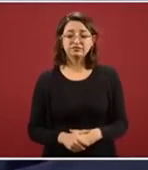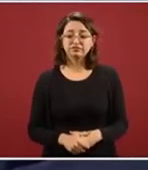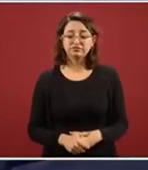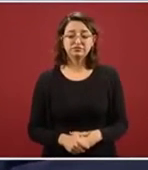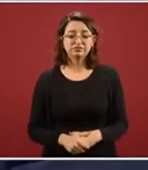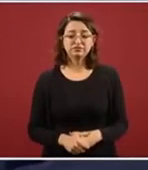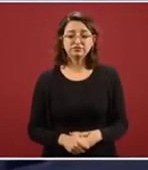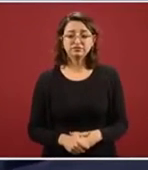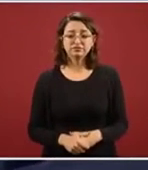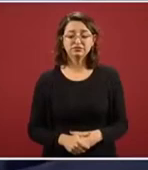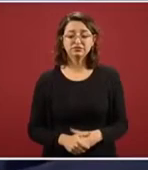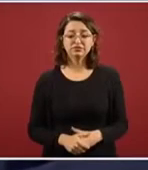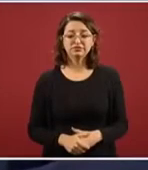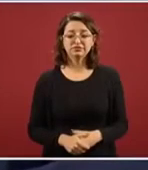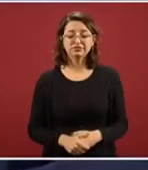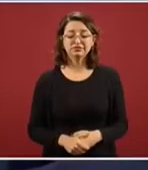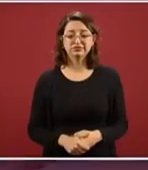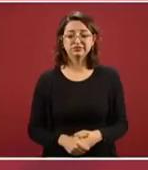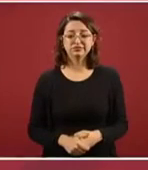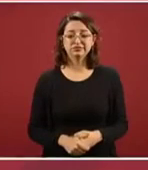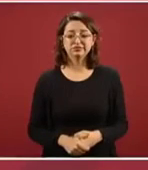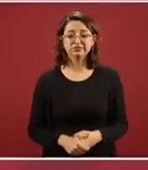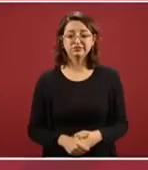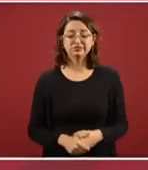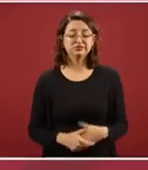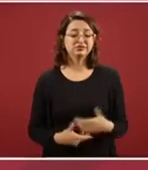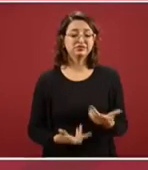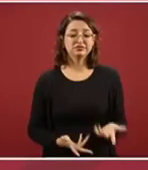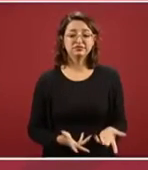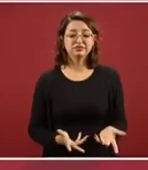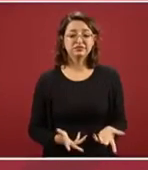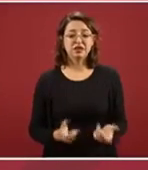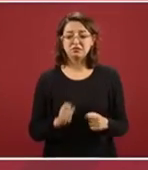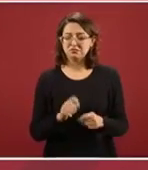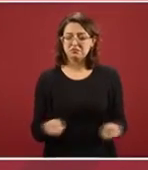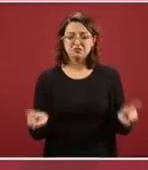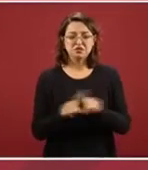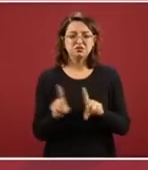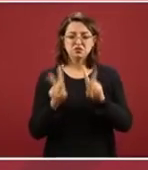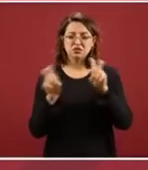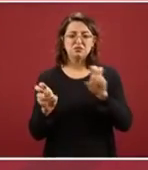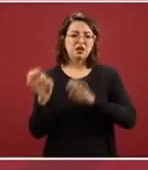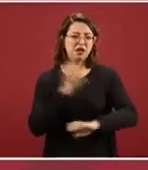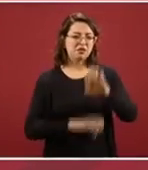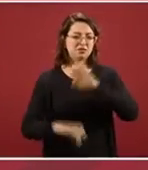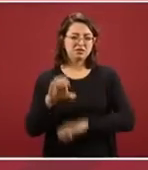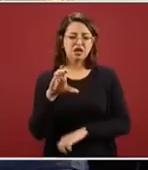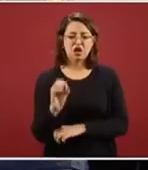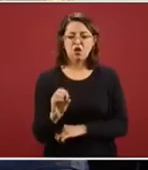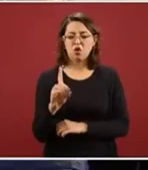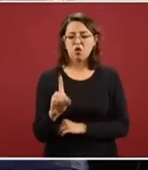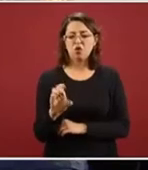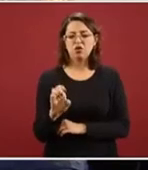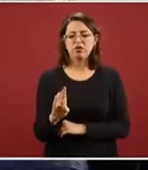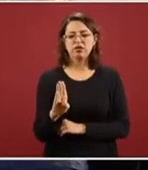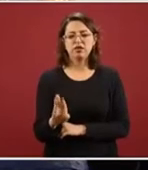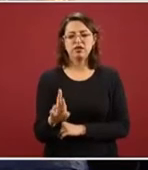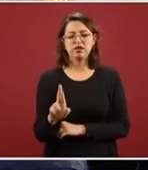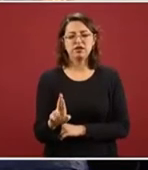mecanismo, les decía yo, lo usaron para lo de Odebrecht. Fíjense el caso de